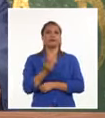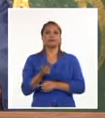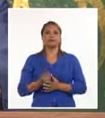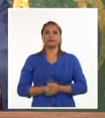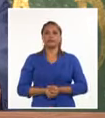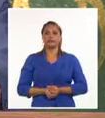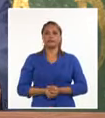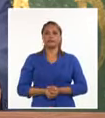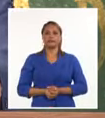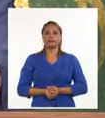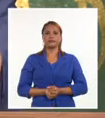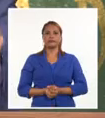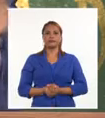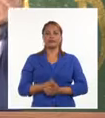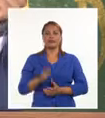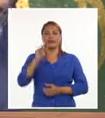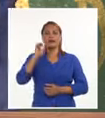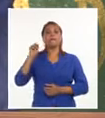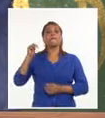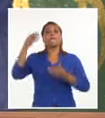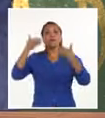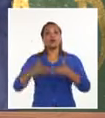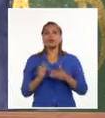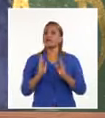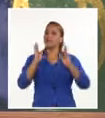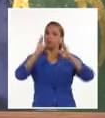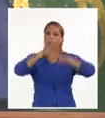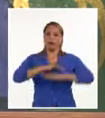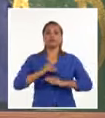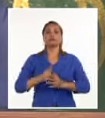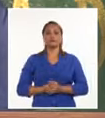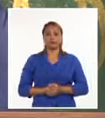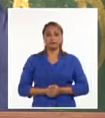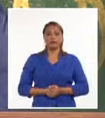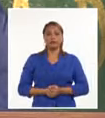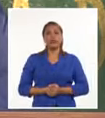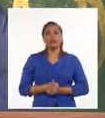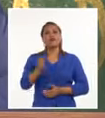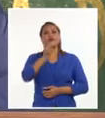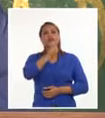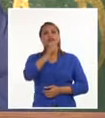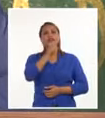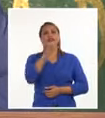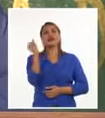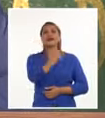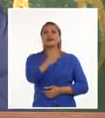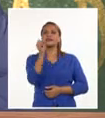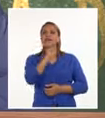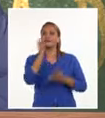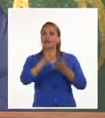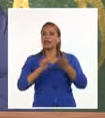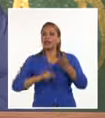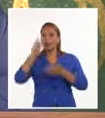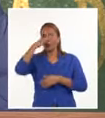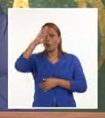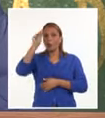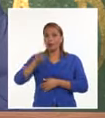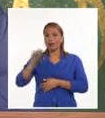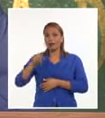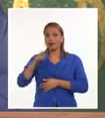¿sí? Ya decía, leía una entrevista al cantante, compositor cubano